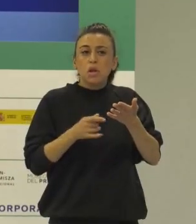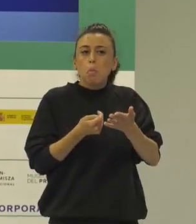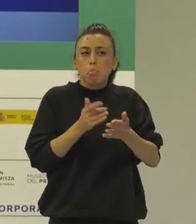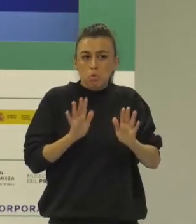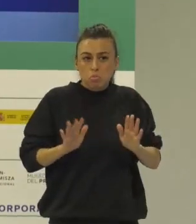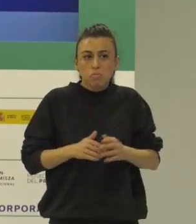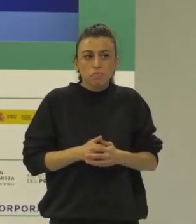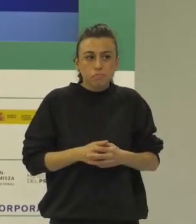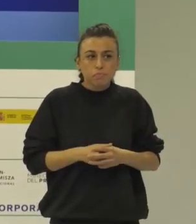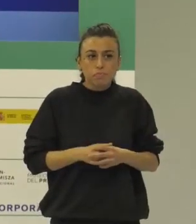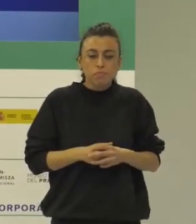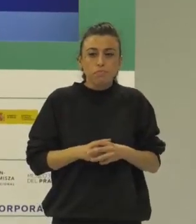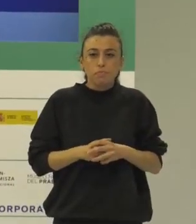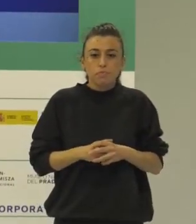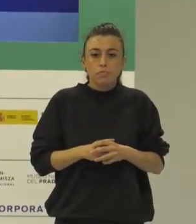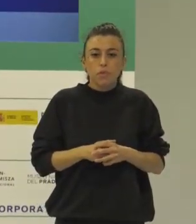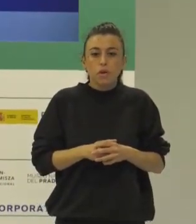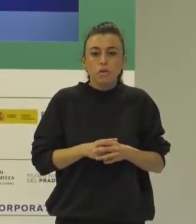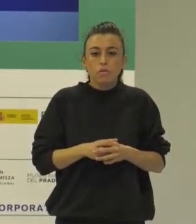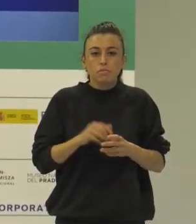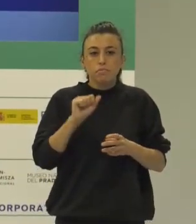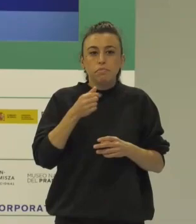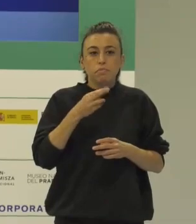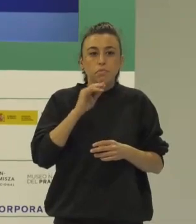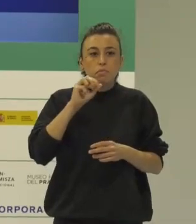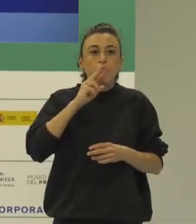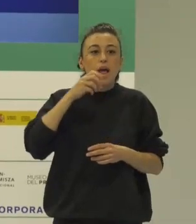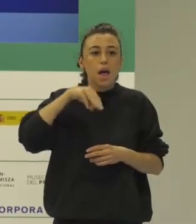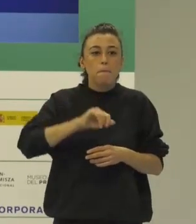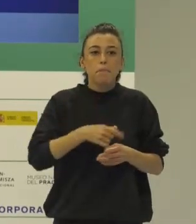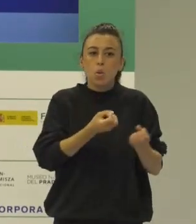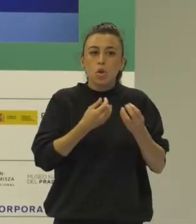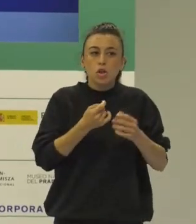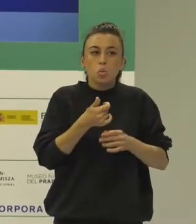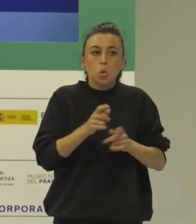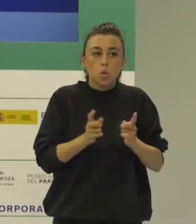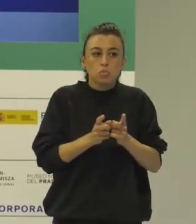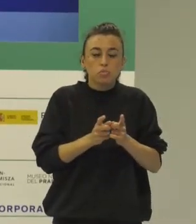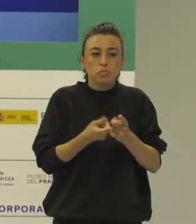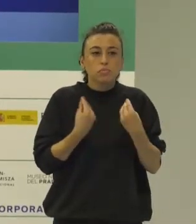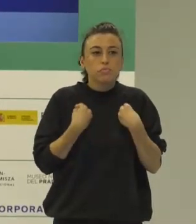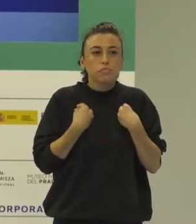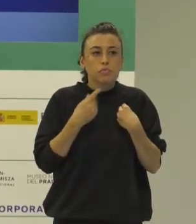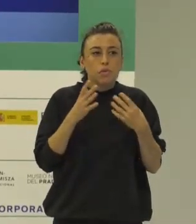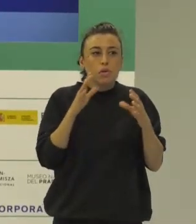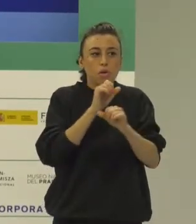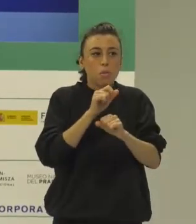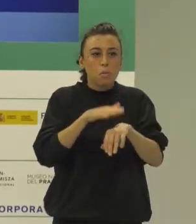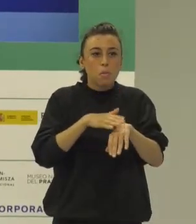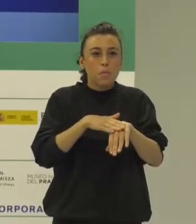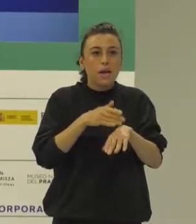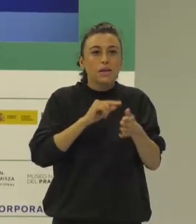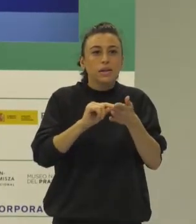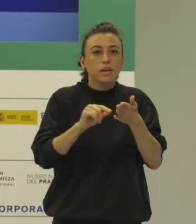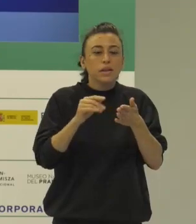Abraham, cuéntanos un poco, haz un poco de autopromoción de lo que es La Vida Oculta, por qué lo has escrito. Y cuéntanos sobre todo porque hemos hablado